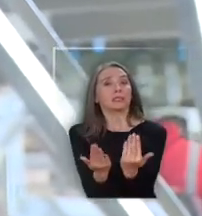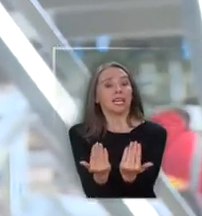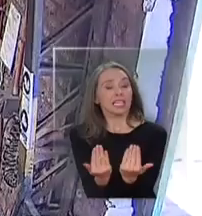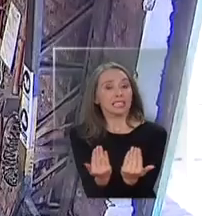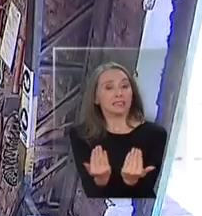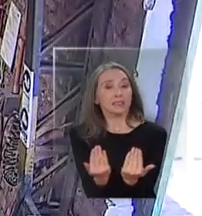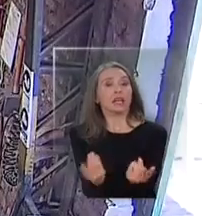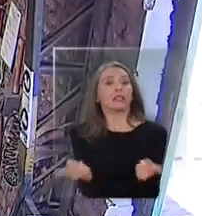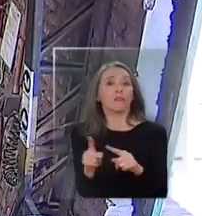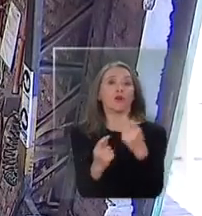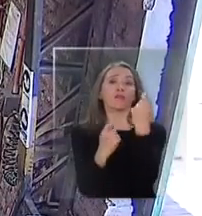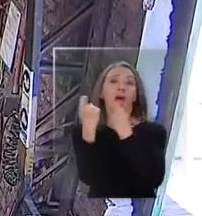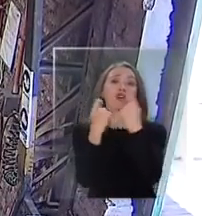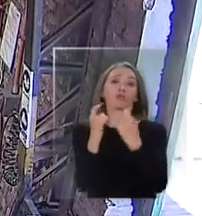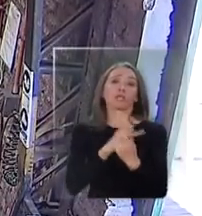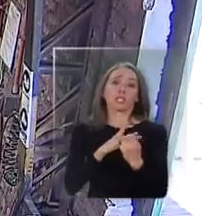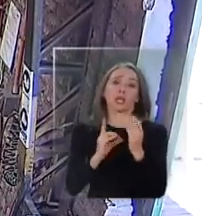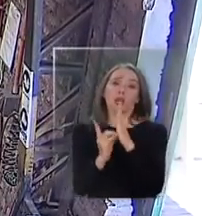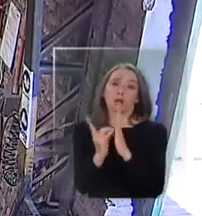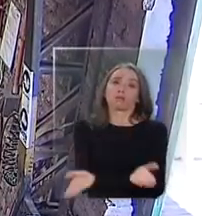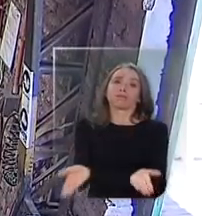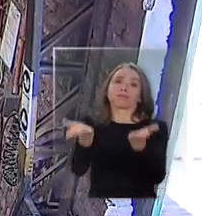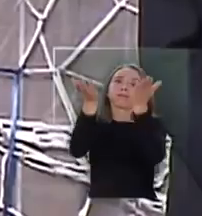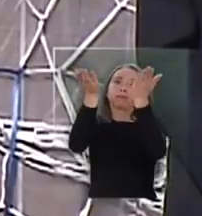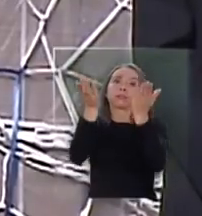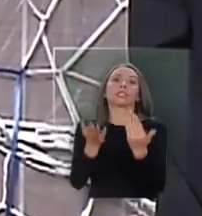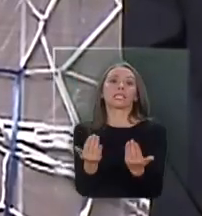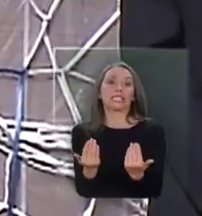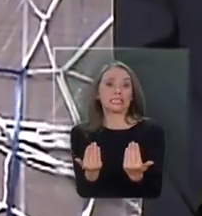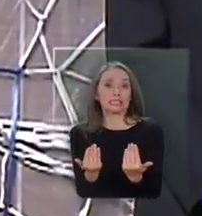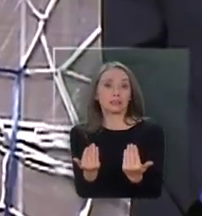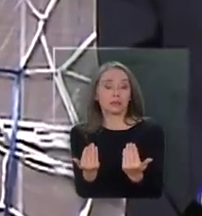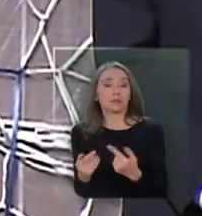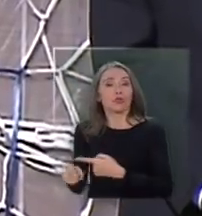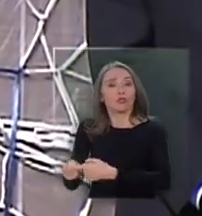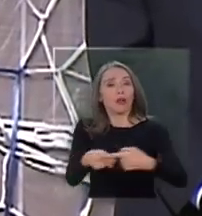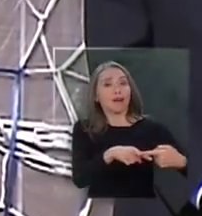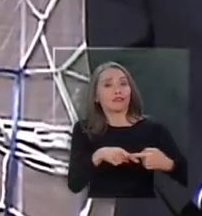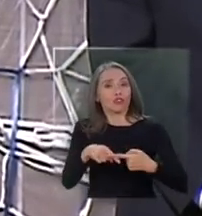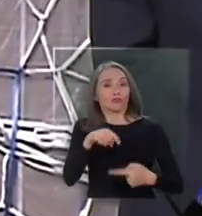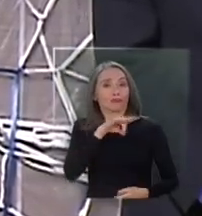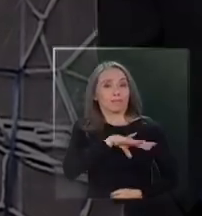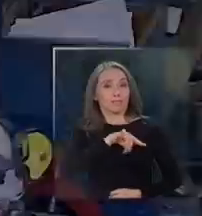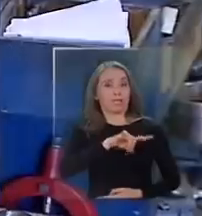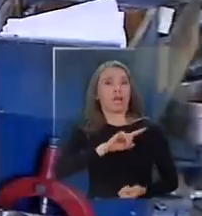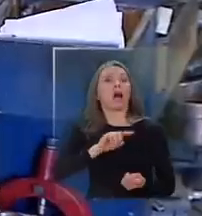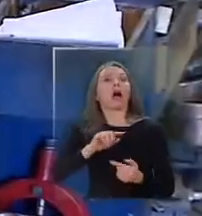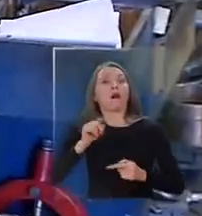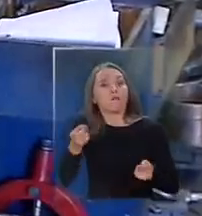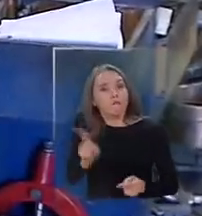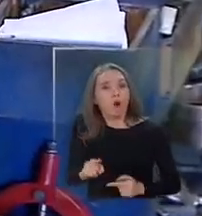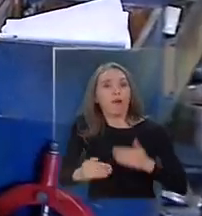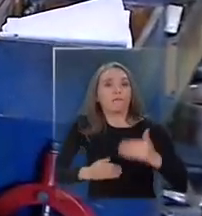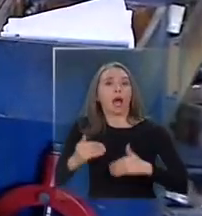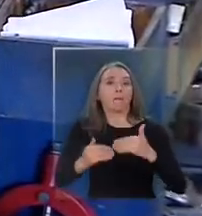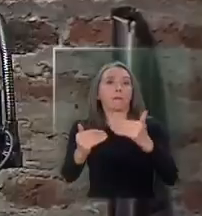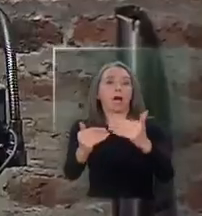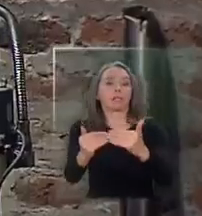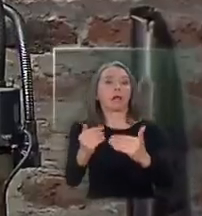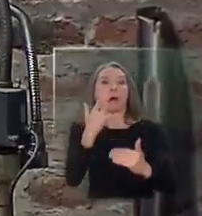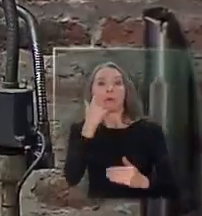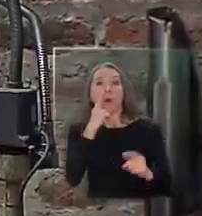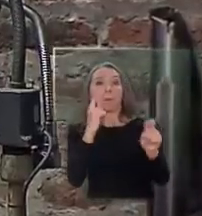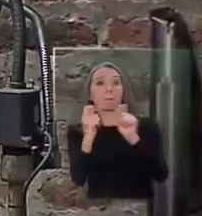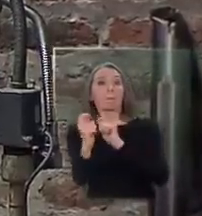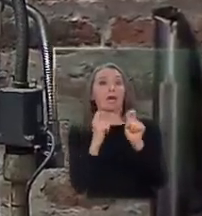de reactivar la economía nacional. Necesitamos que nuestra sociedad se vuelva a poner en marcha, porque la amenaza